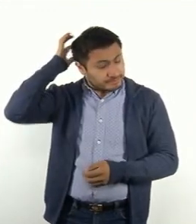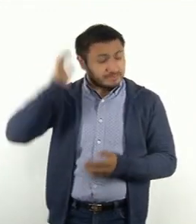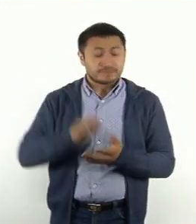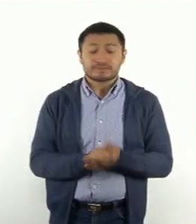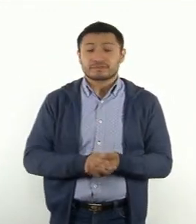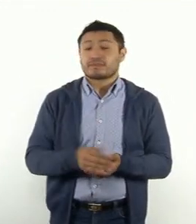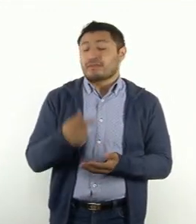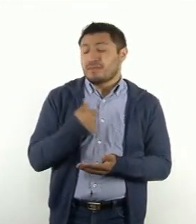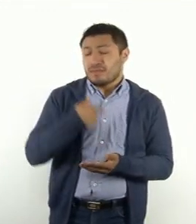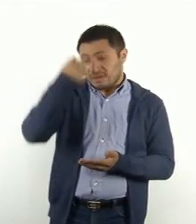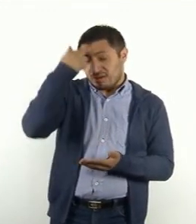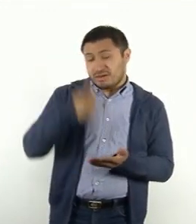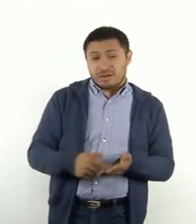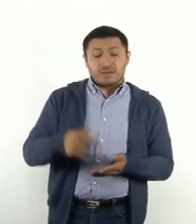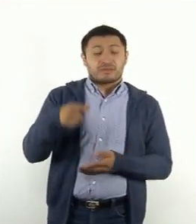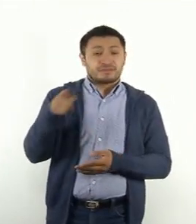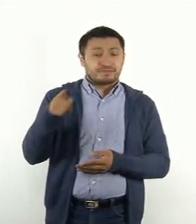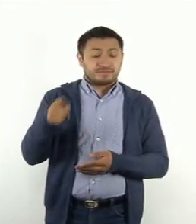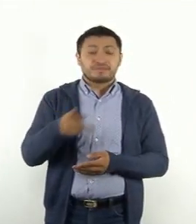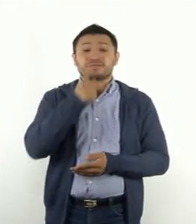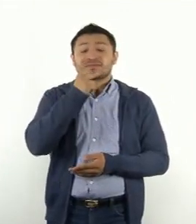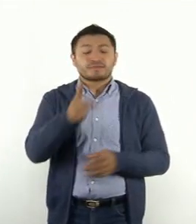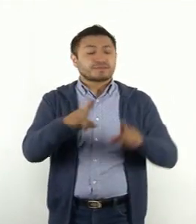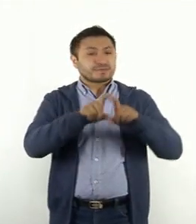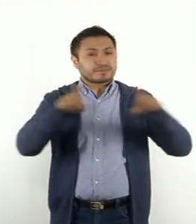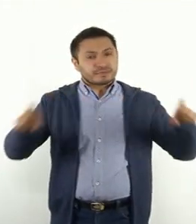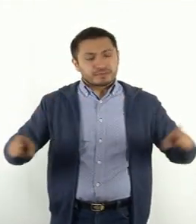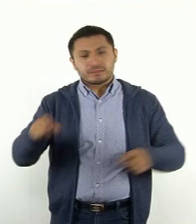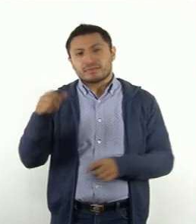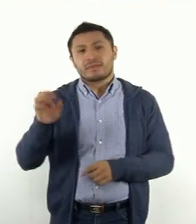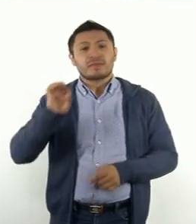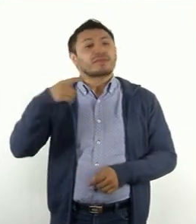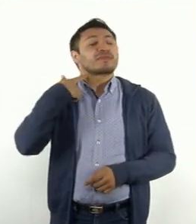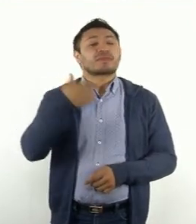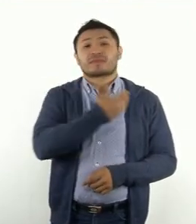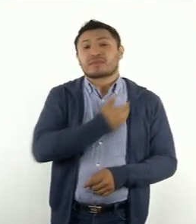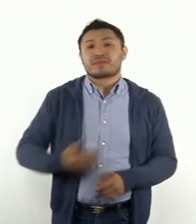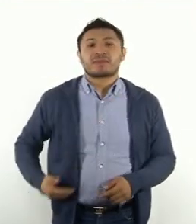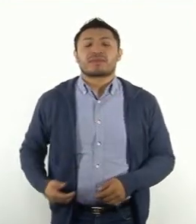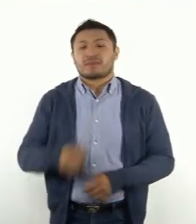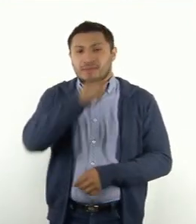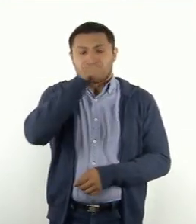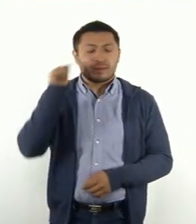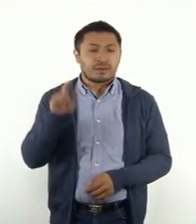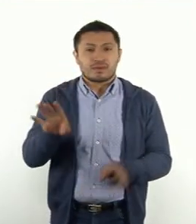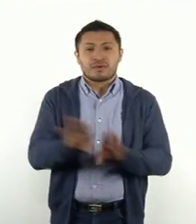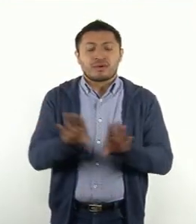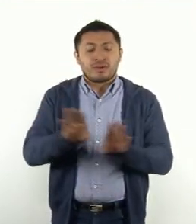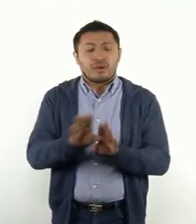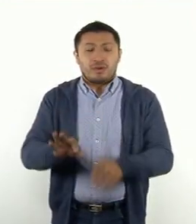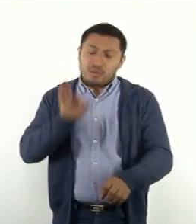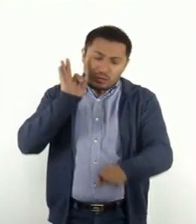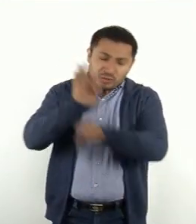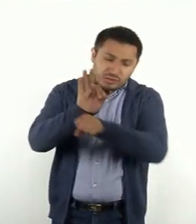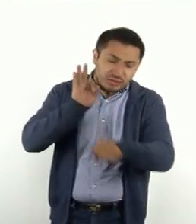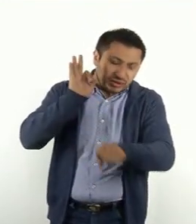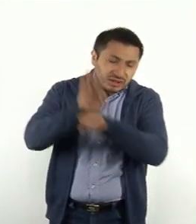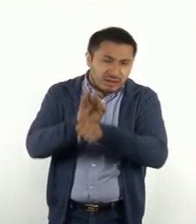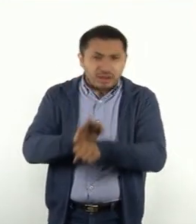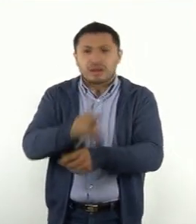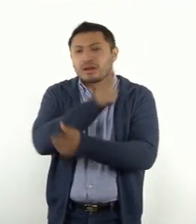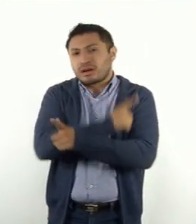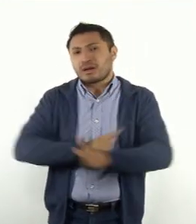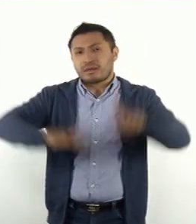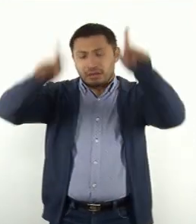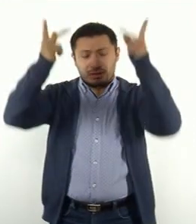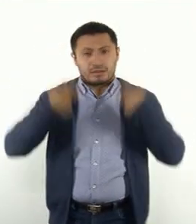frase el presidente Juárez hacía referencia a luchar y proteger la libertad de los seres humanos, y la